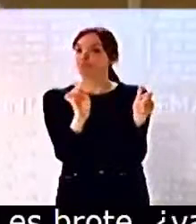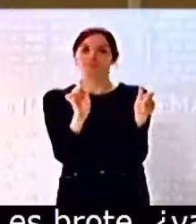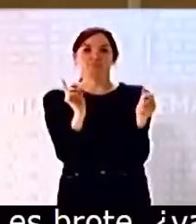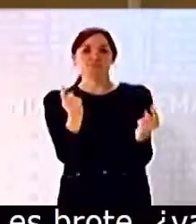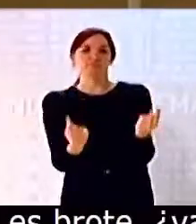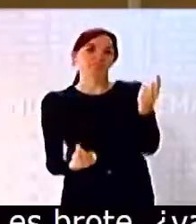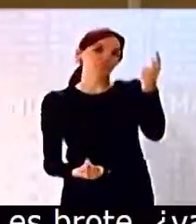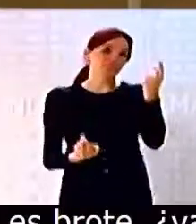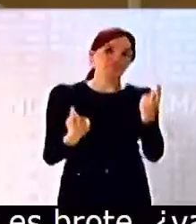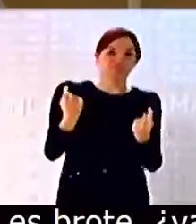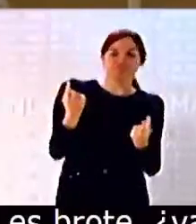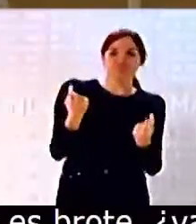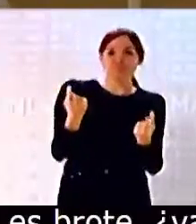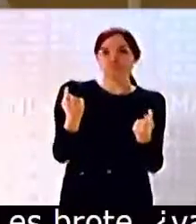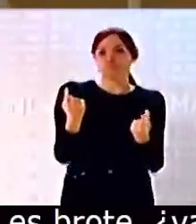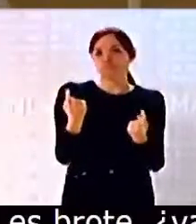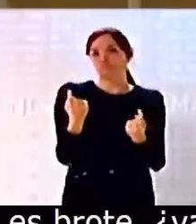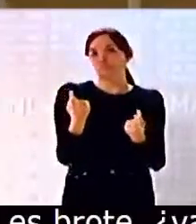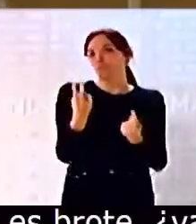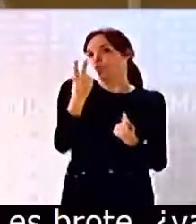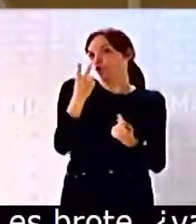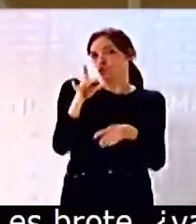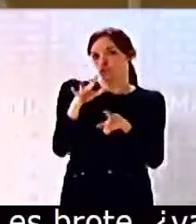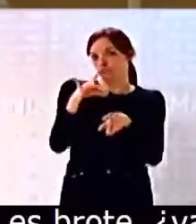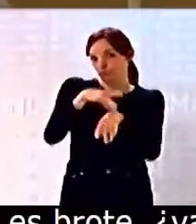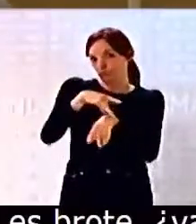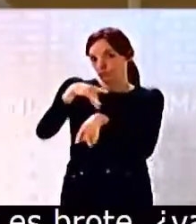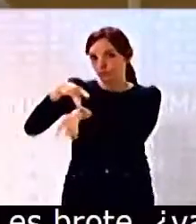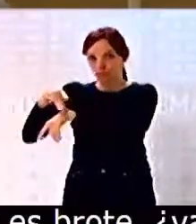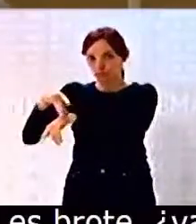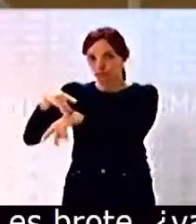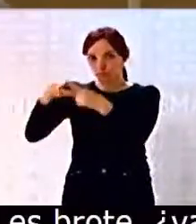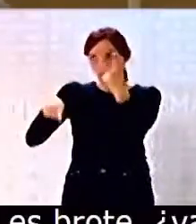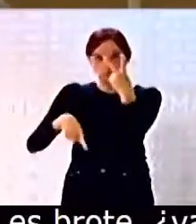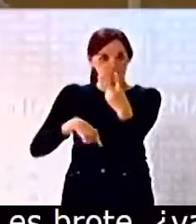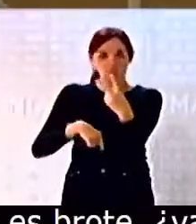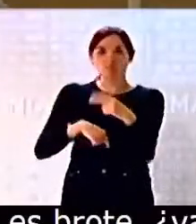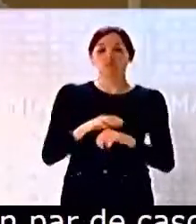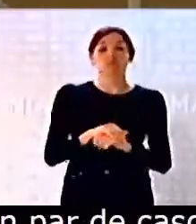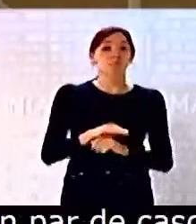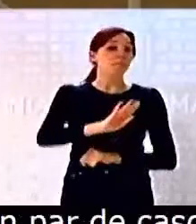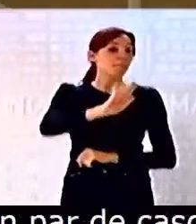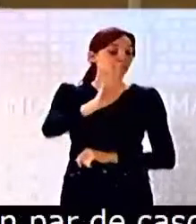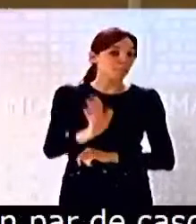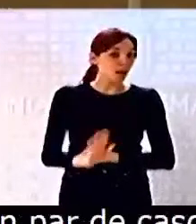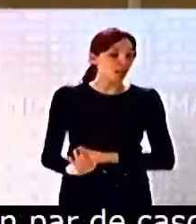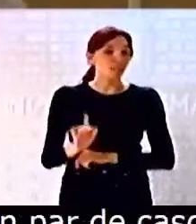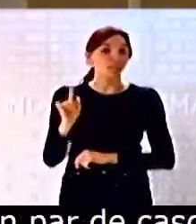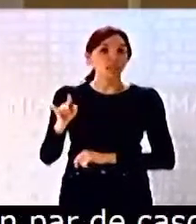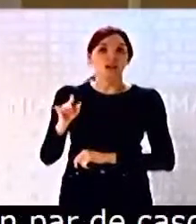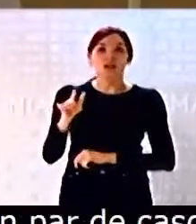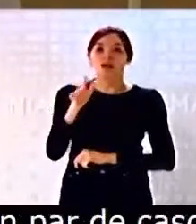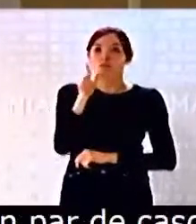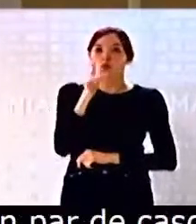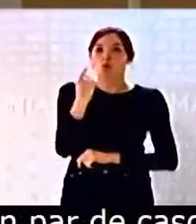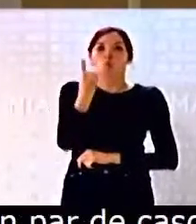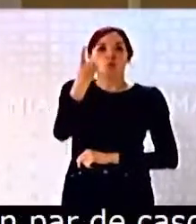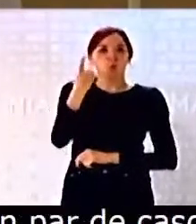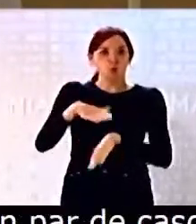Son un par de casos que parece que provienen de un caso índice